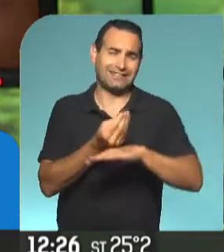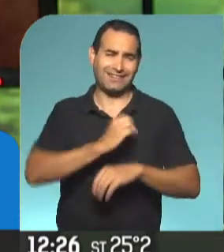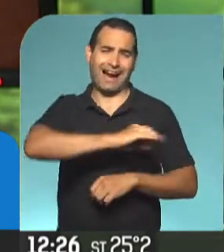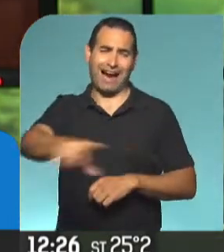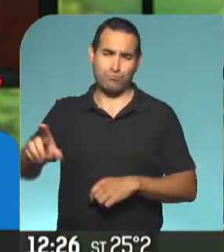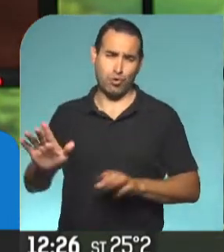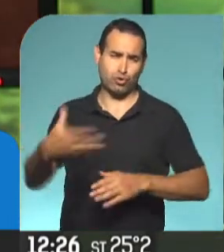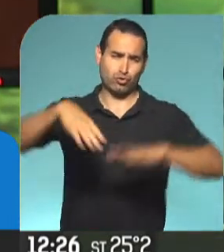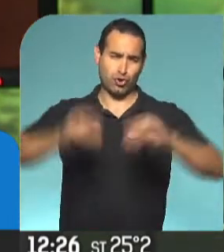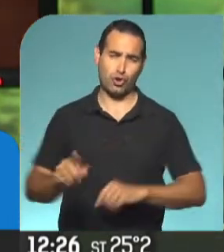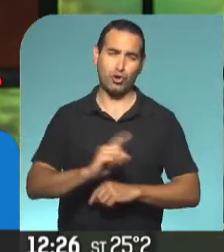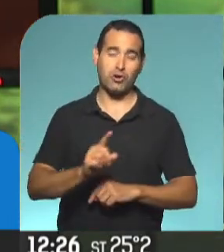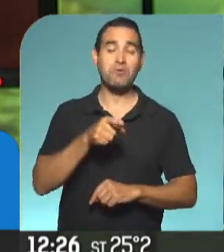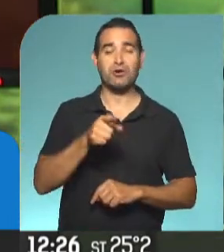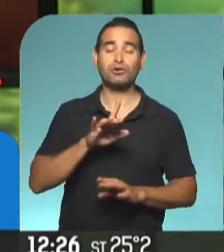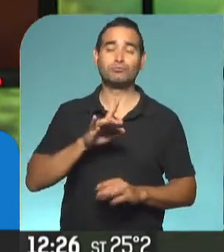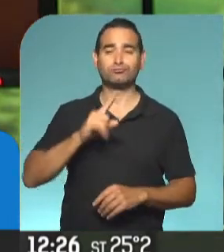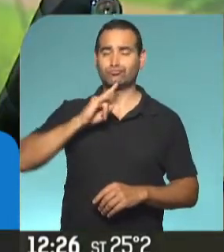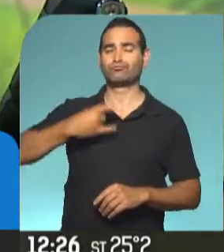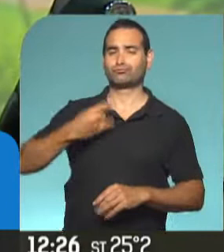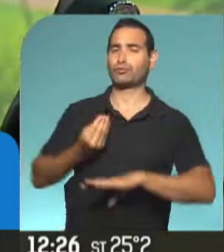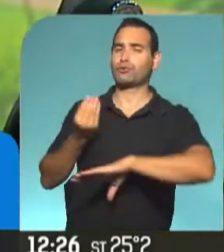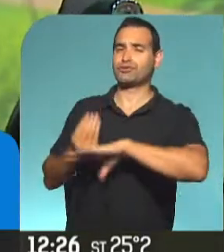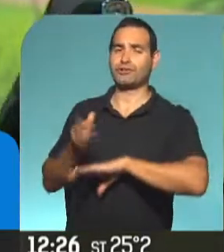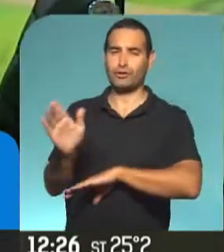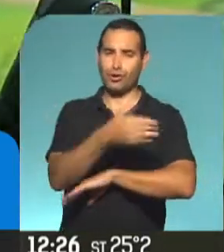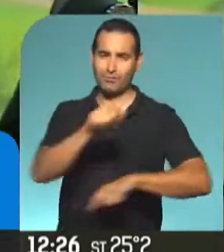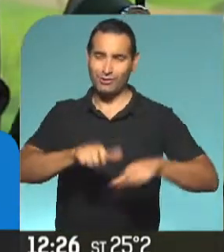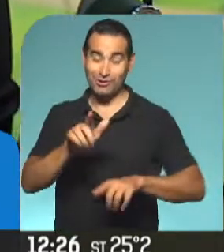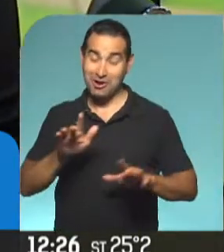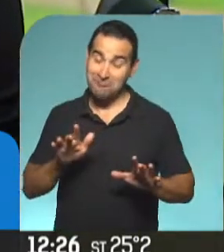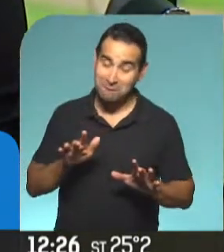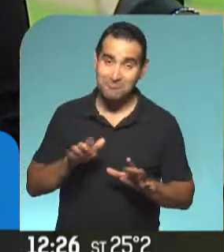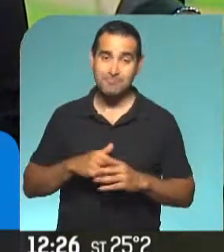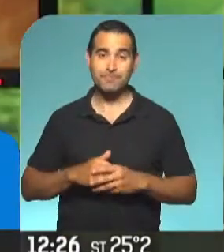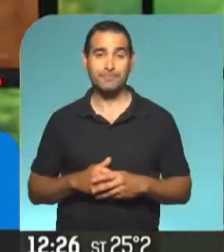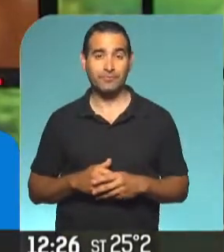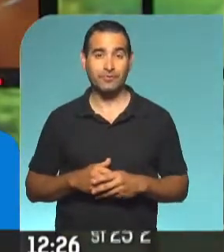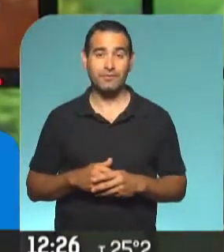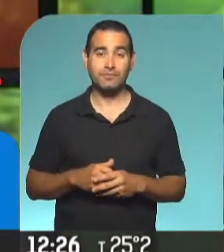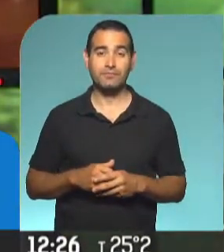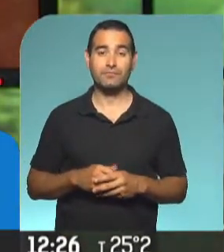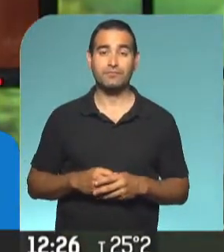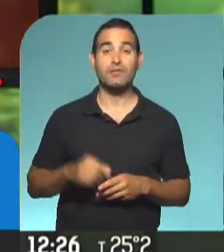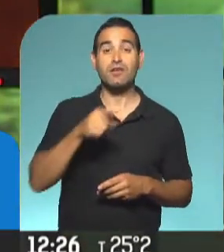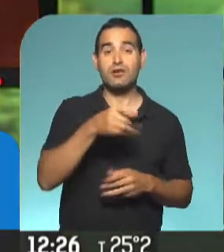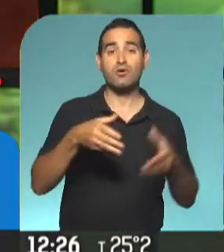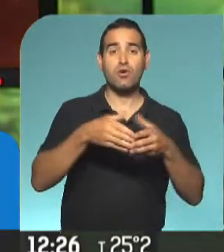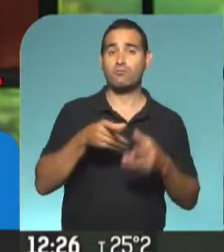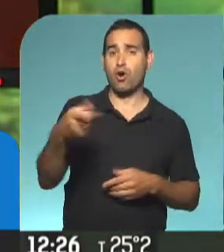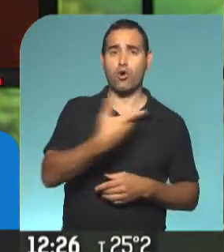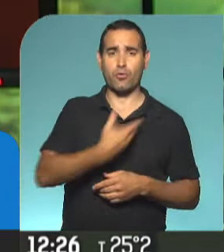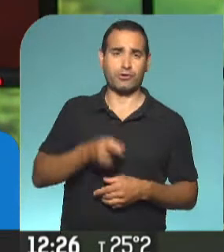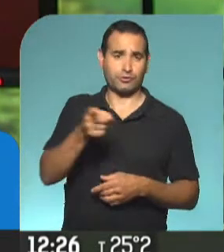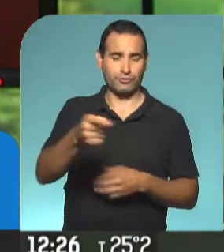pero se arrogan en esa posición y desde esa postura jugó en el gobierno